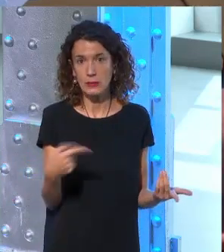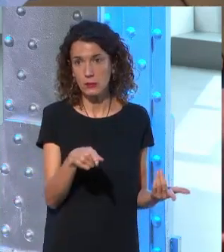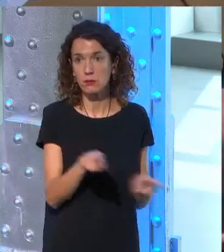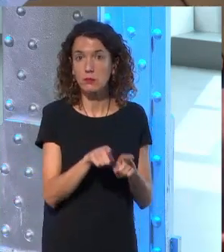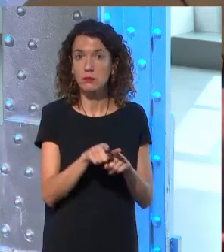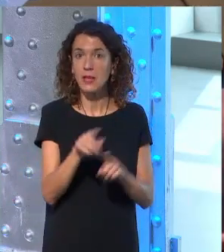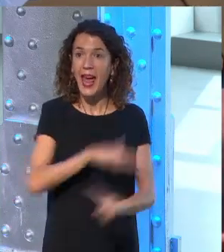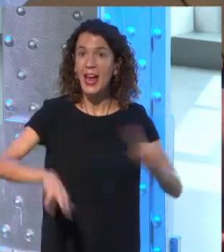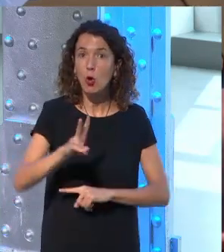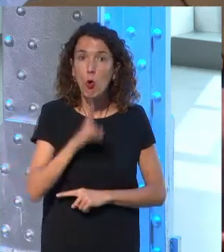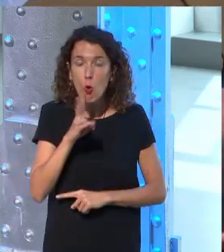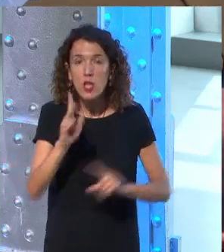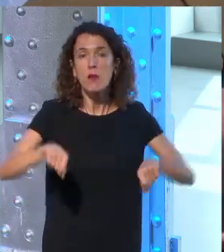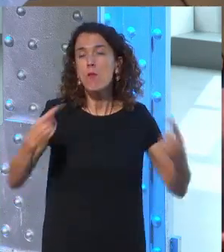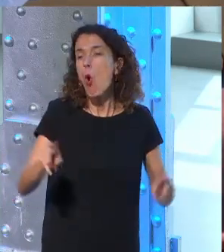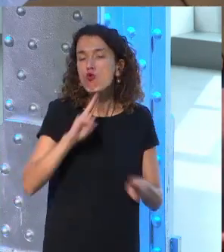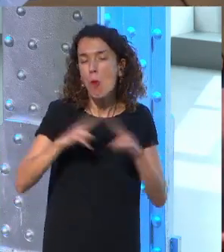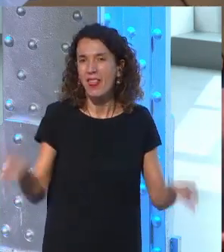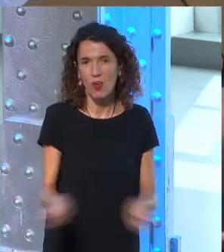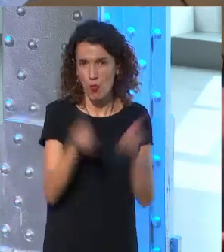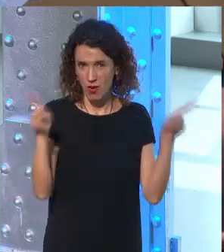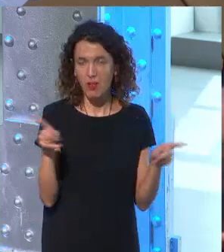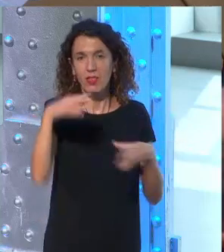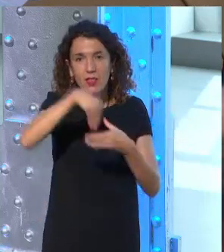el ecologismo, o como se quiera llamar,